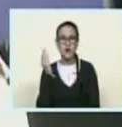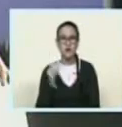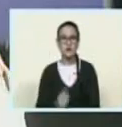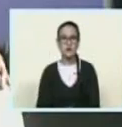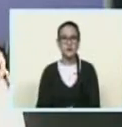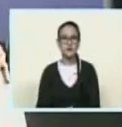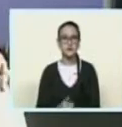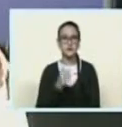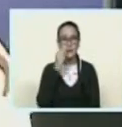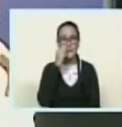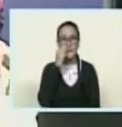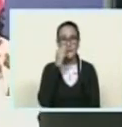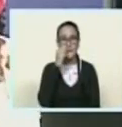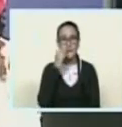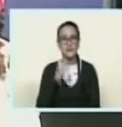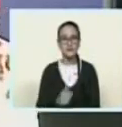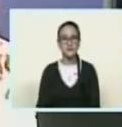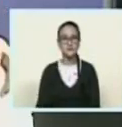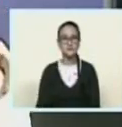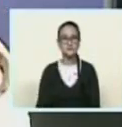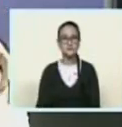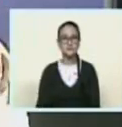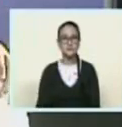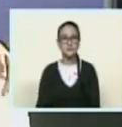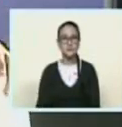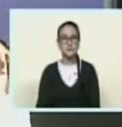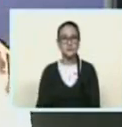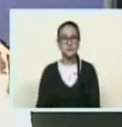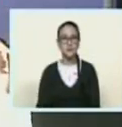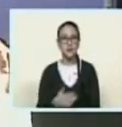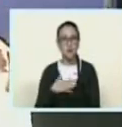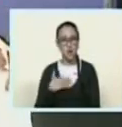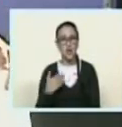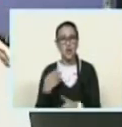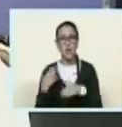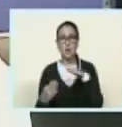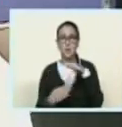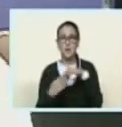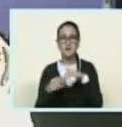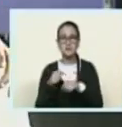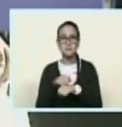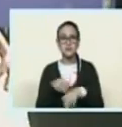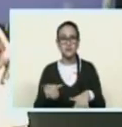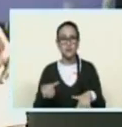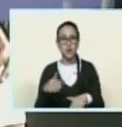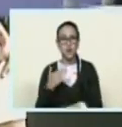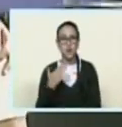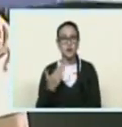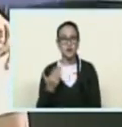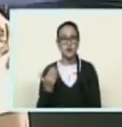yo quiero que allá en la base de Misiones, La Roli,